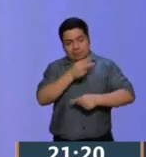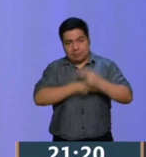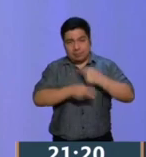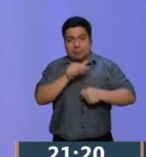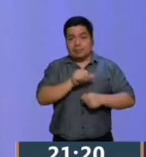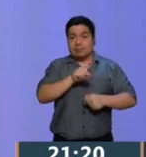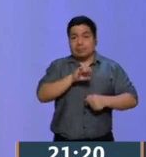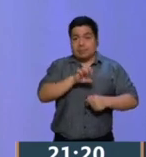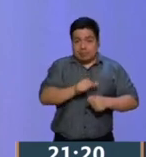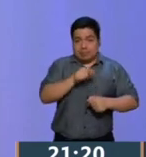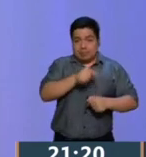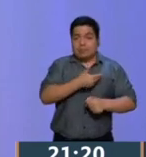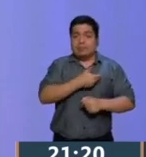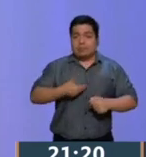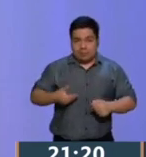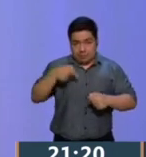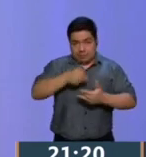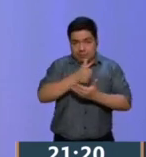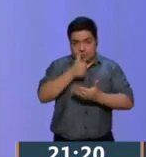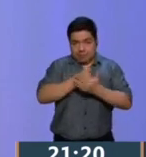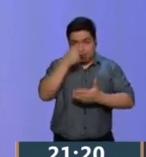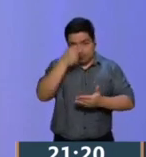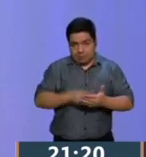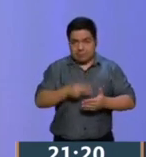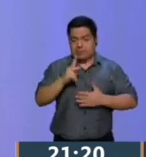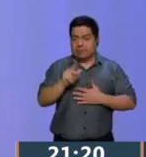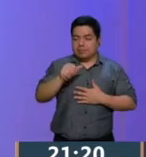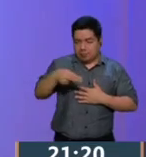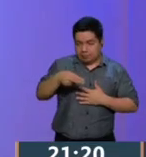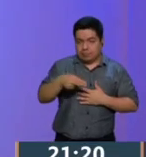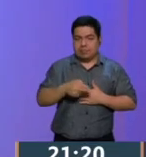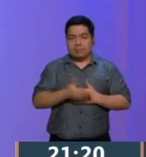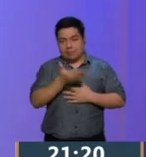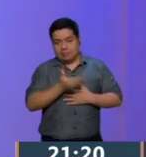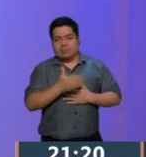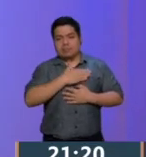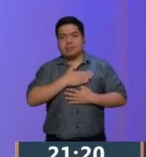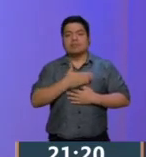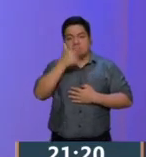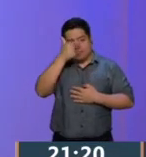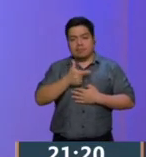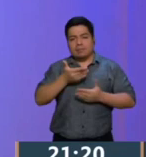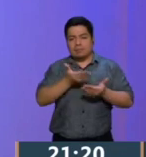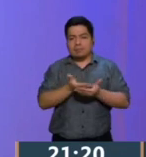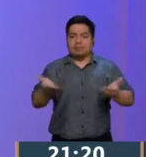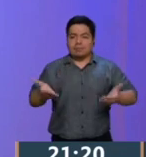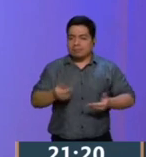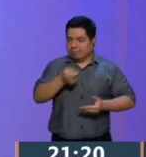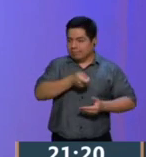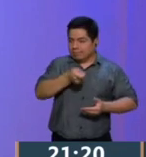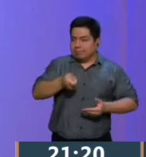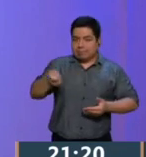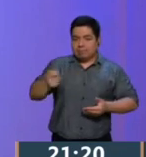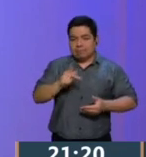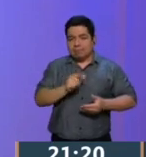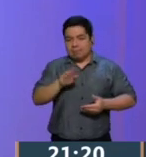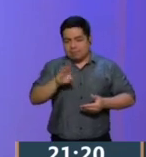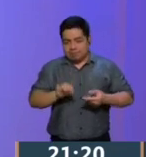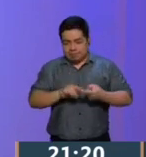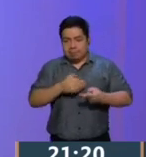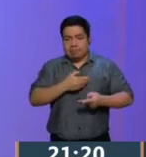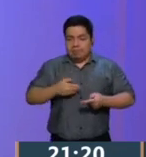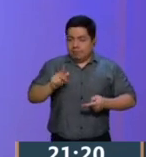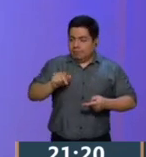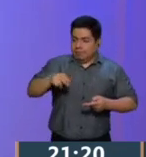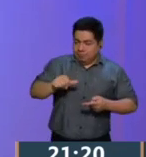Ataide, presidente en la Ciudad de México del Partido Acción Nacional. ¿Cómo estás, Hola, Andrés? ¿qué tal? Muy buenas noches, aquí estamos y un placer saludar a Pablo y al presidente Piña.